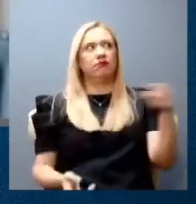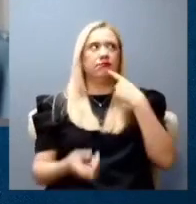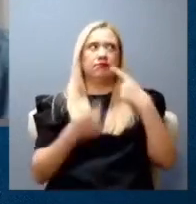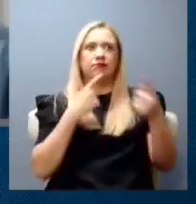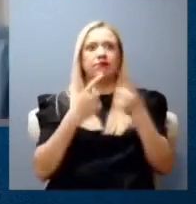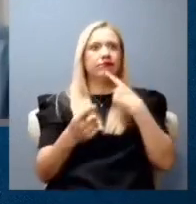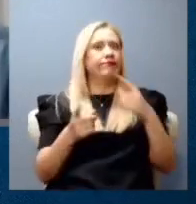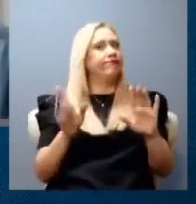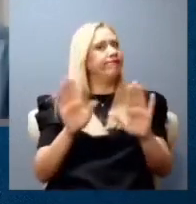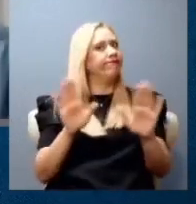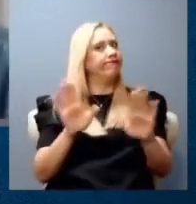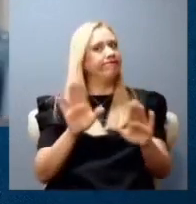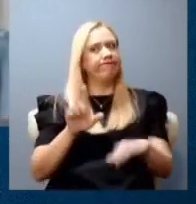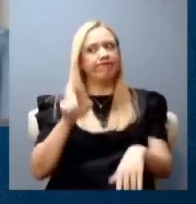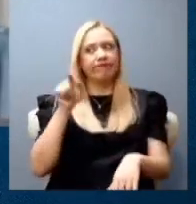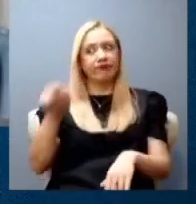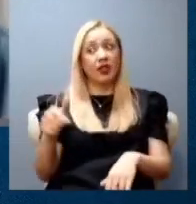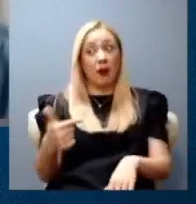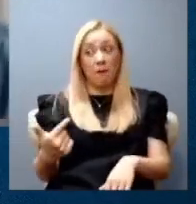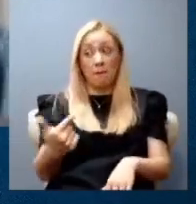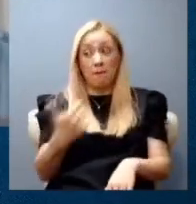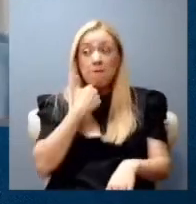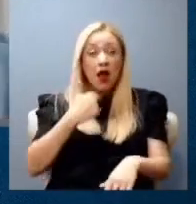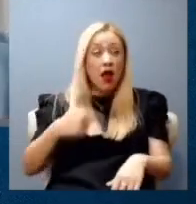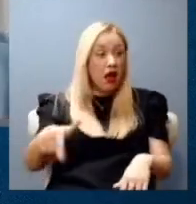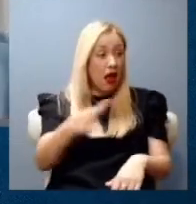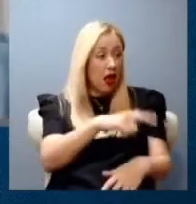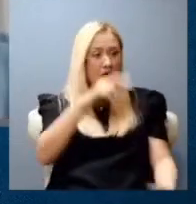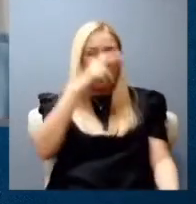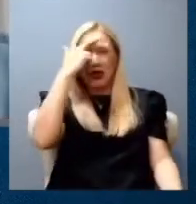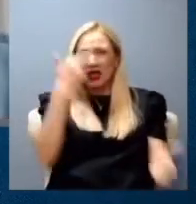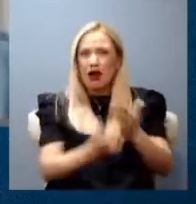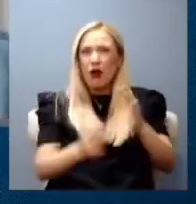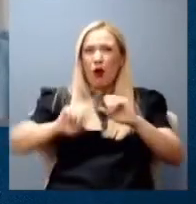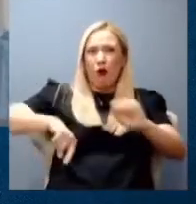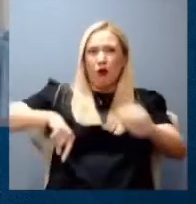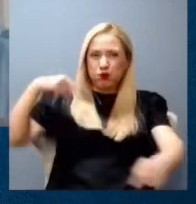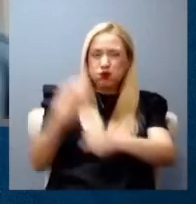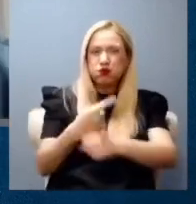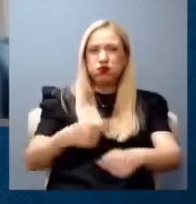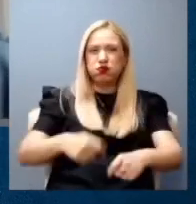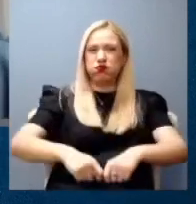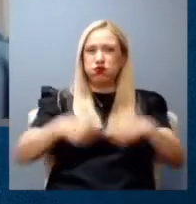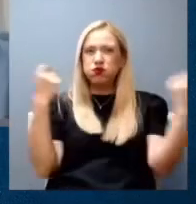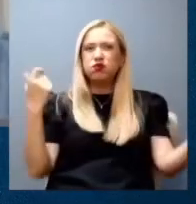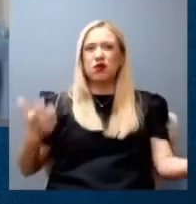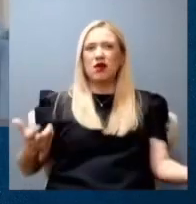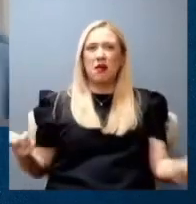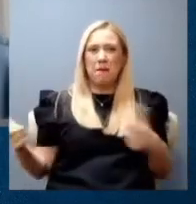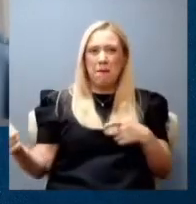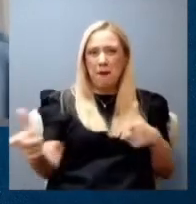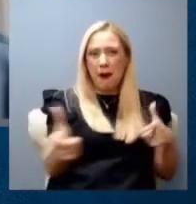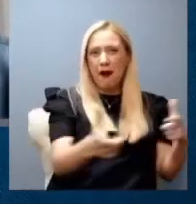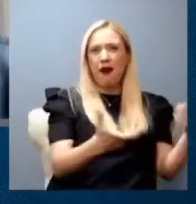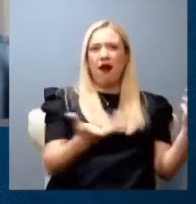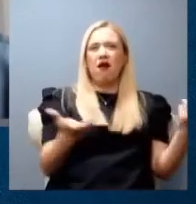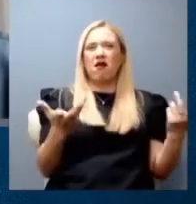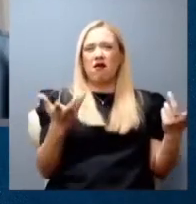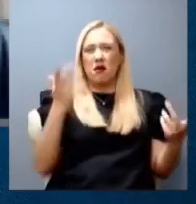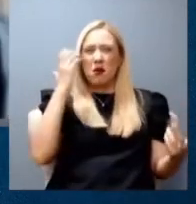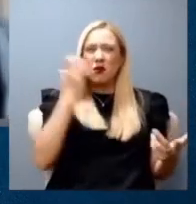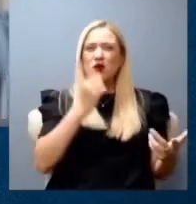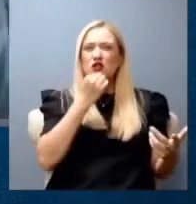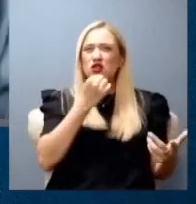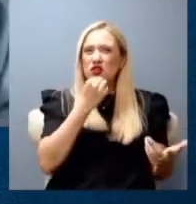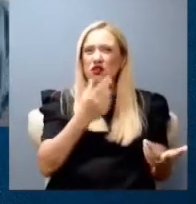mecanismo de judicialización de las graves violaciones de los derechos humanos, de los crímenes de guerra, de los delitos de lesa humanidad,